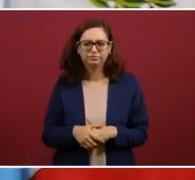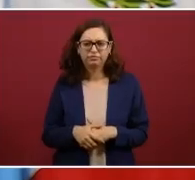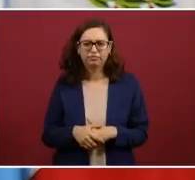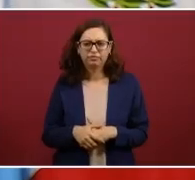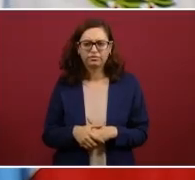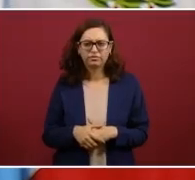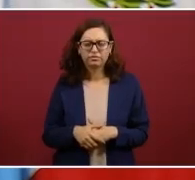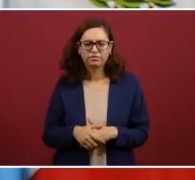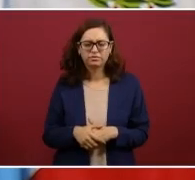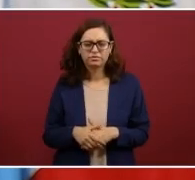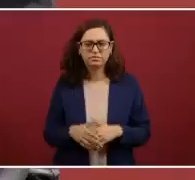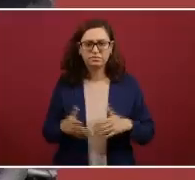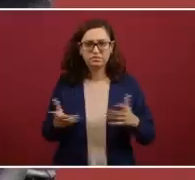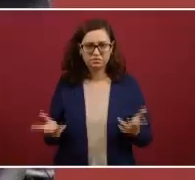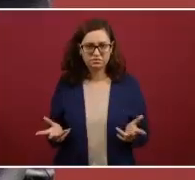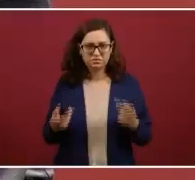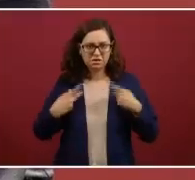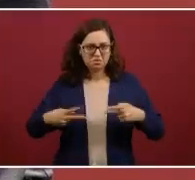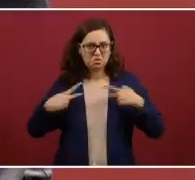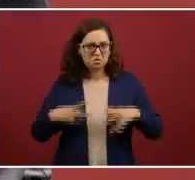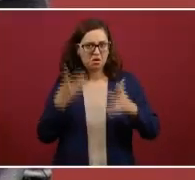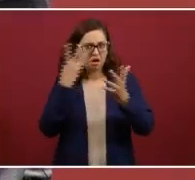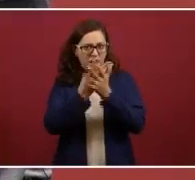hasta los que están privados de su libertad